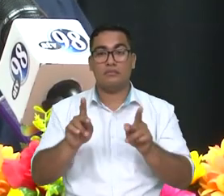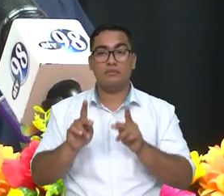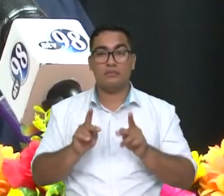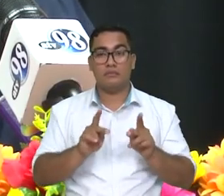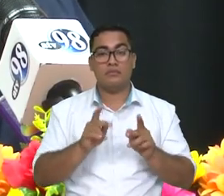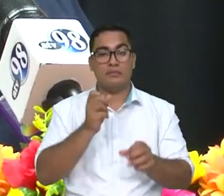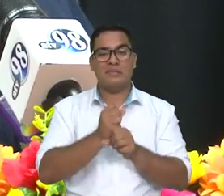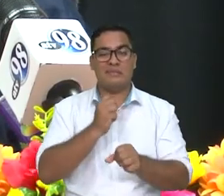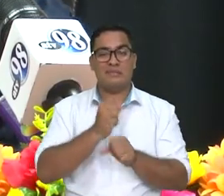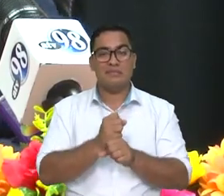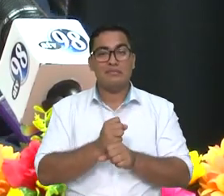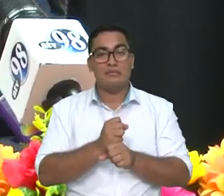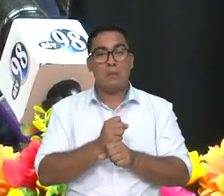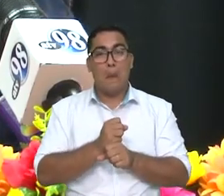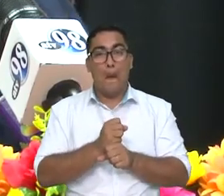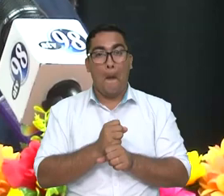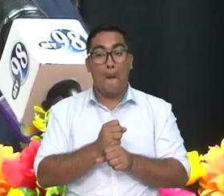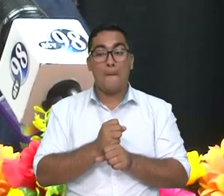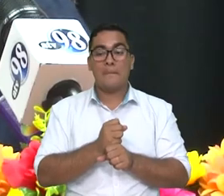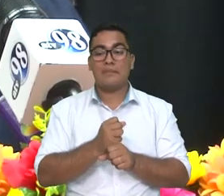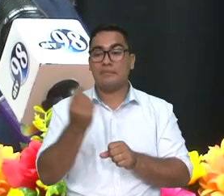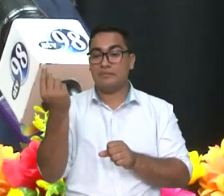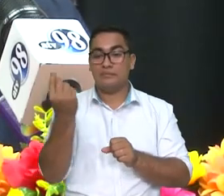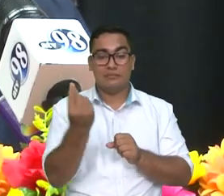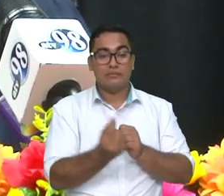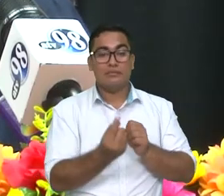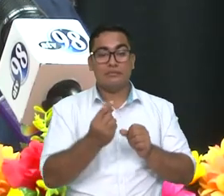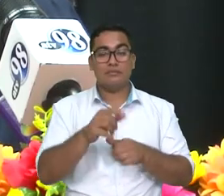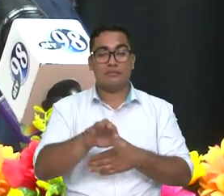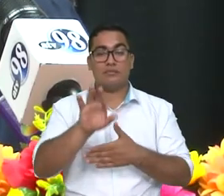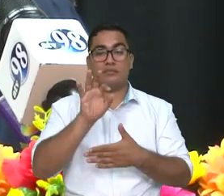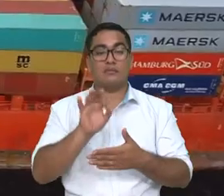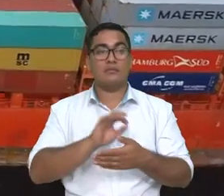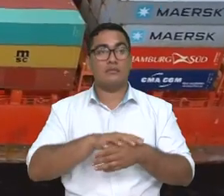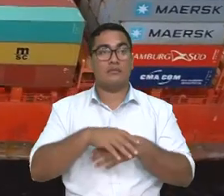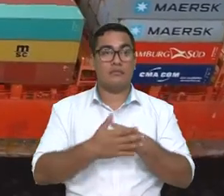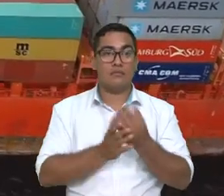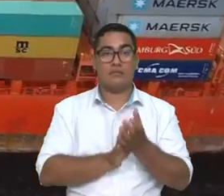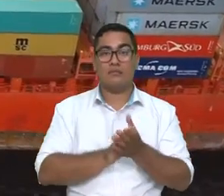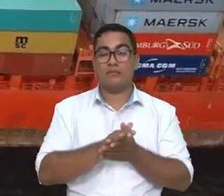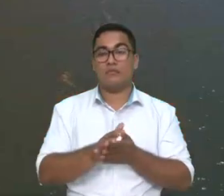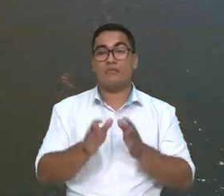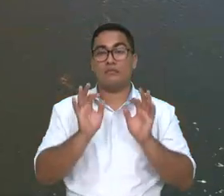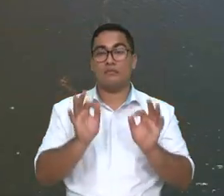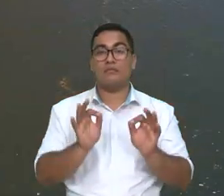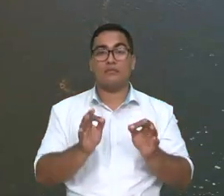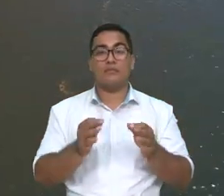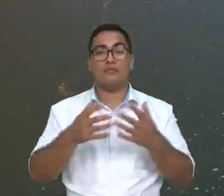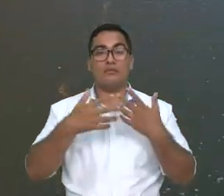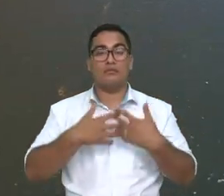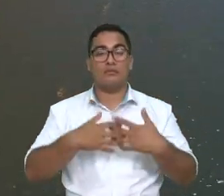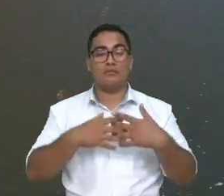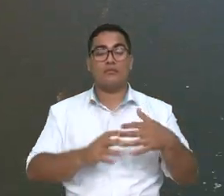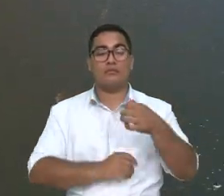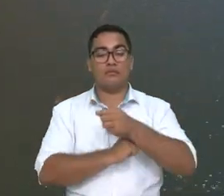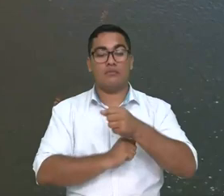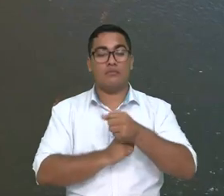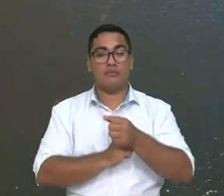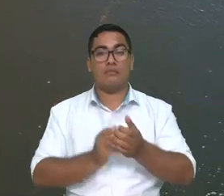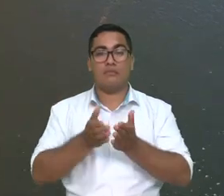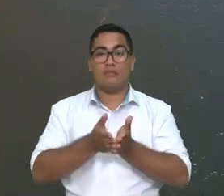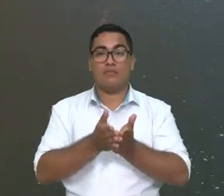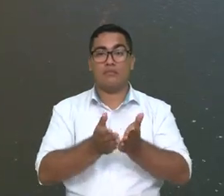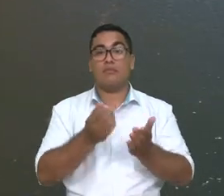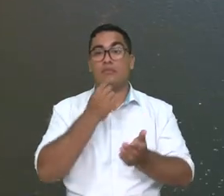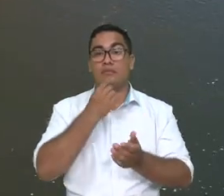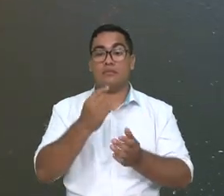los trabajadores, cada vez que entran a sus oficinas se tienen que lavar las manos. El titular de la empresa portuaria nacional destacó que a pesar